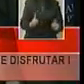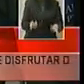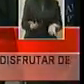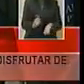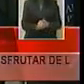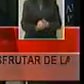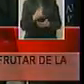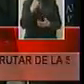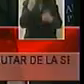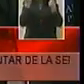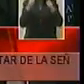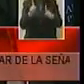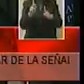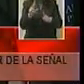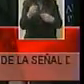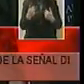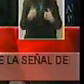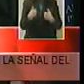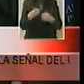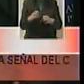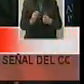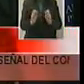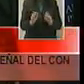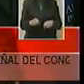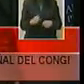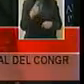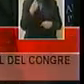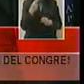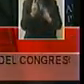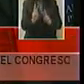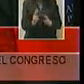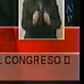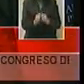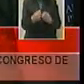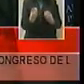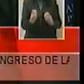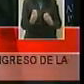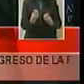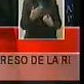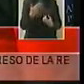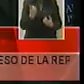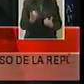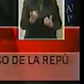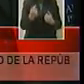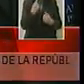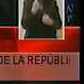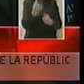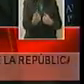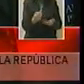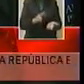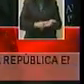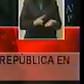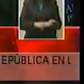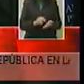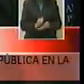que se había acordado que no debía ser así. Y así lo estamos viendo, como bien se ha dicho, en el tema del impuesto